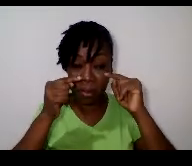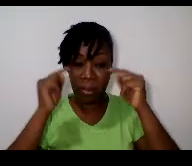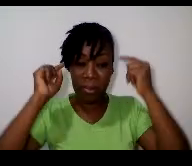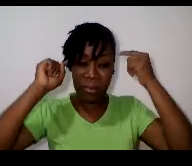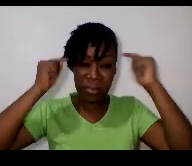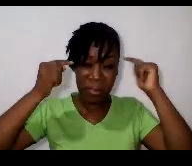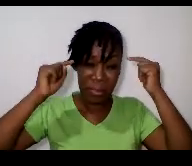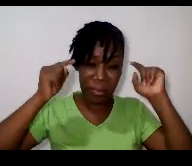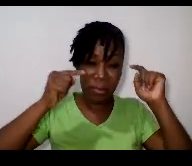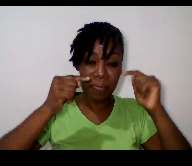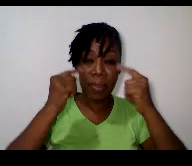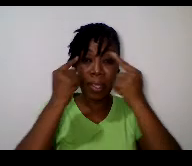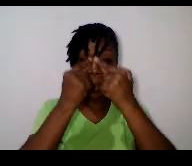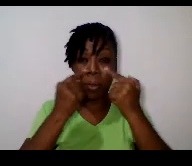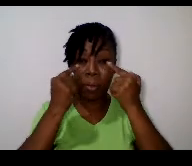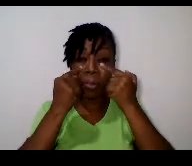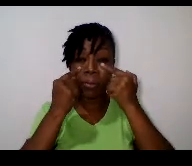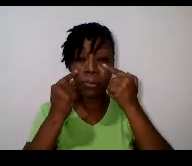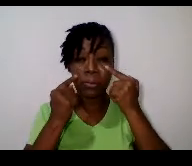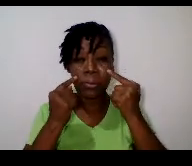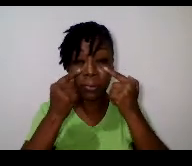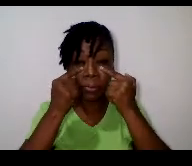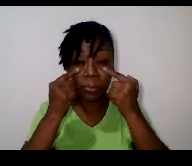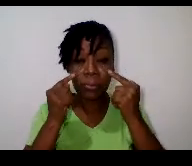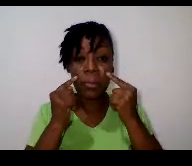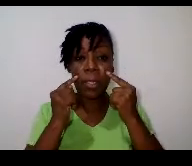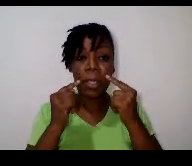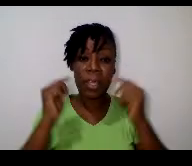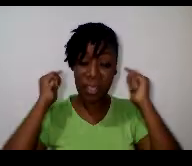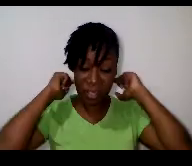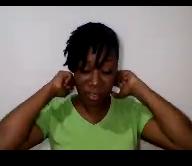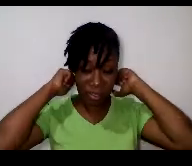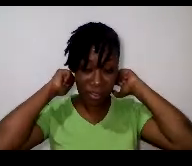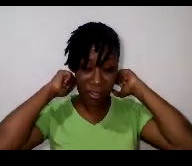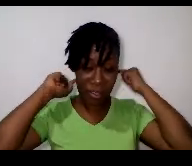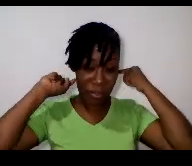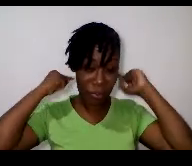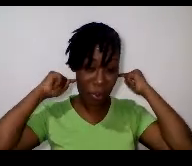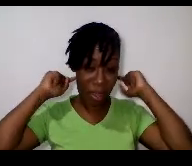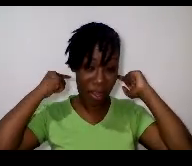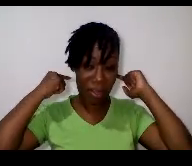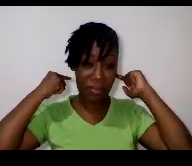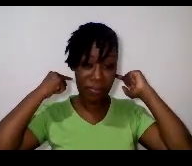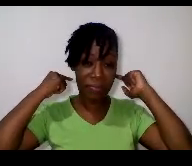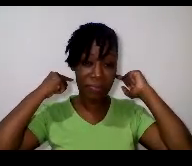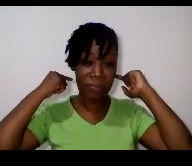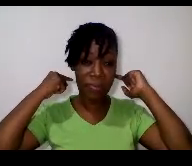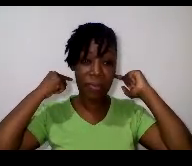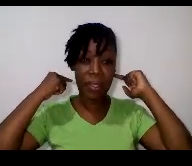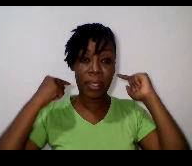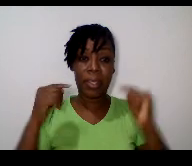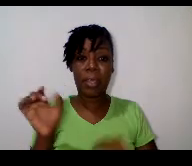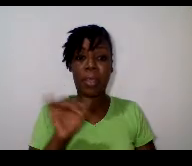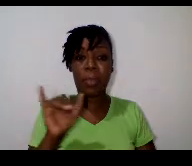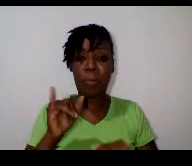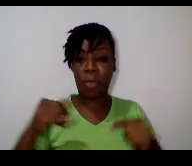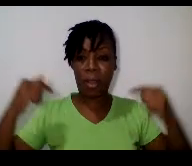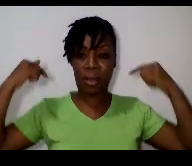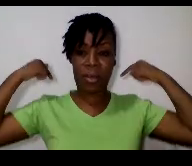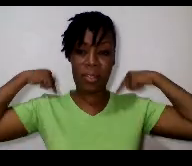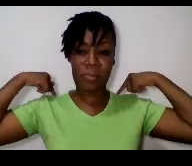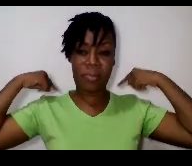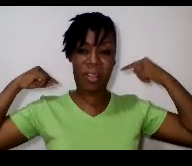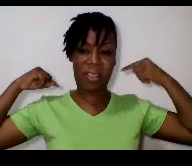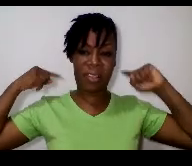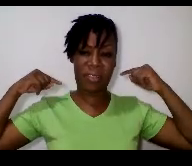ojos llorosos, que tienen dolor de espalda y dolor de cuello. Y por esta razón es fundamental velar por el uso correcto de